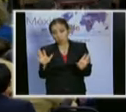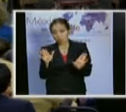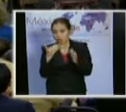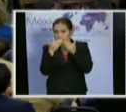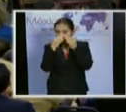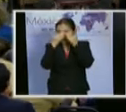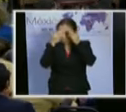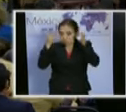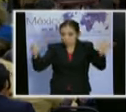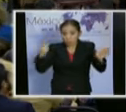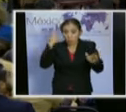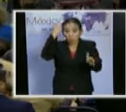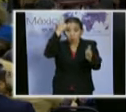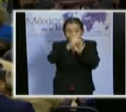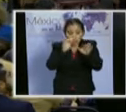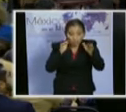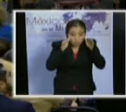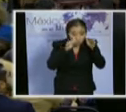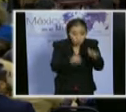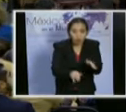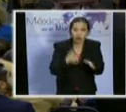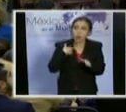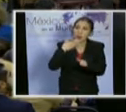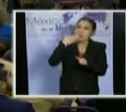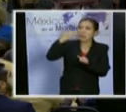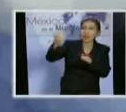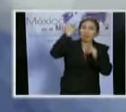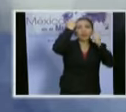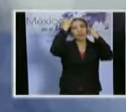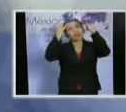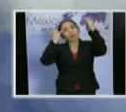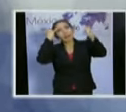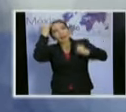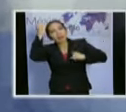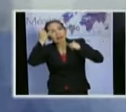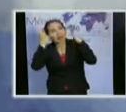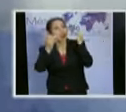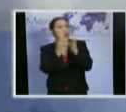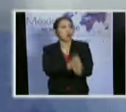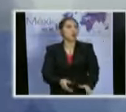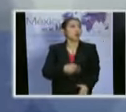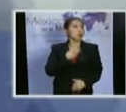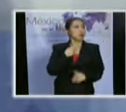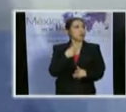pragmático, no hacemos solamente brindis al sol ni cantos